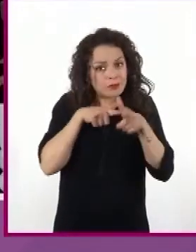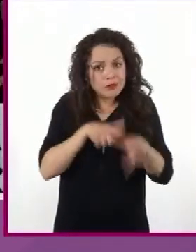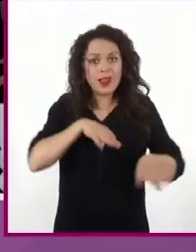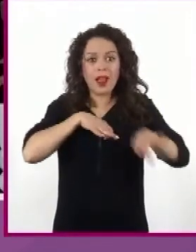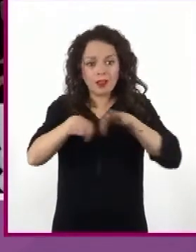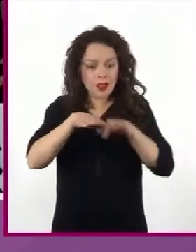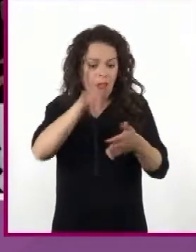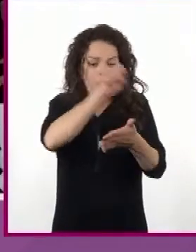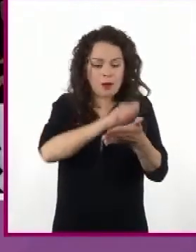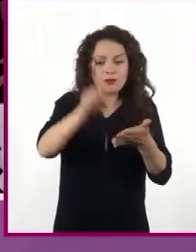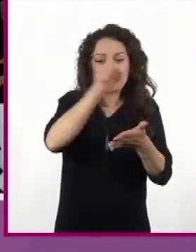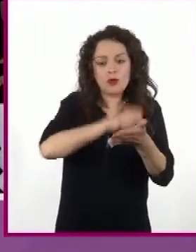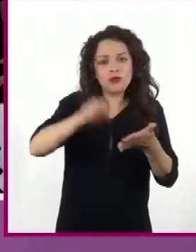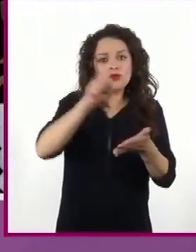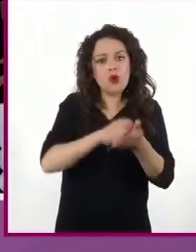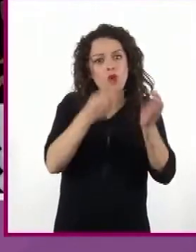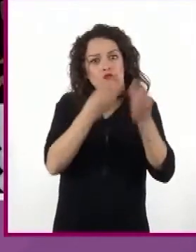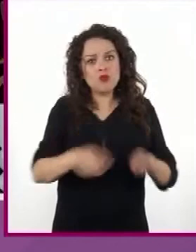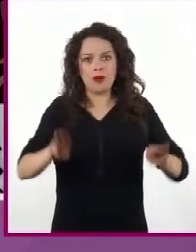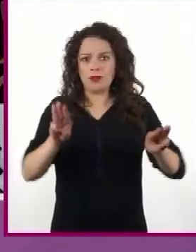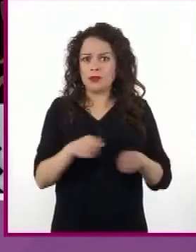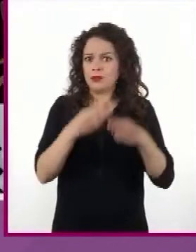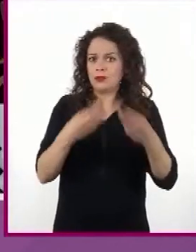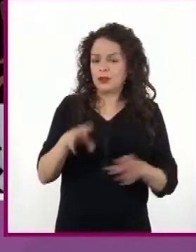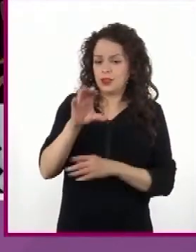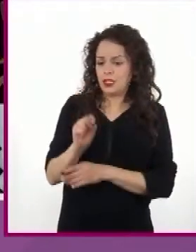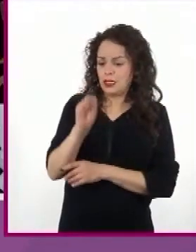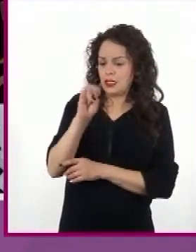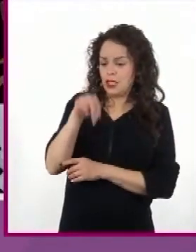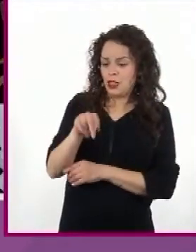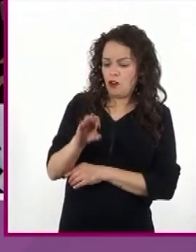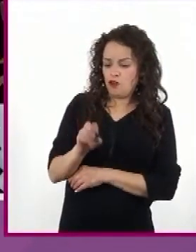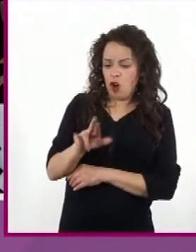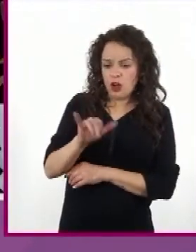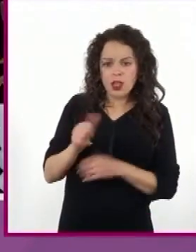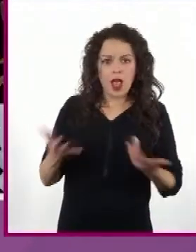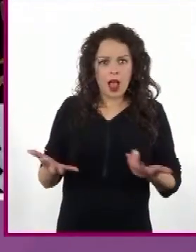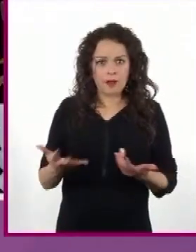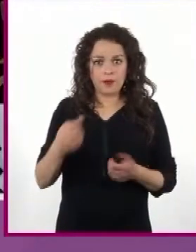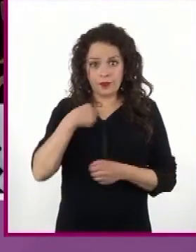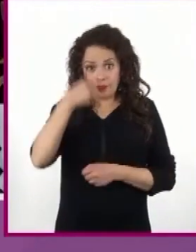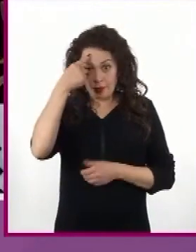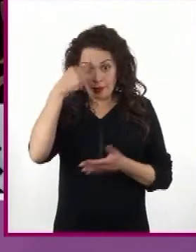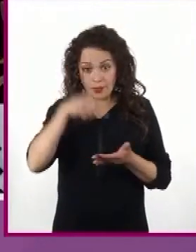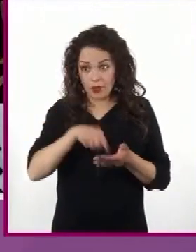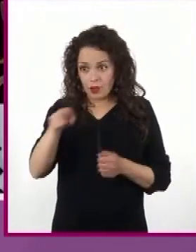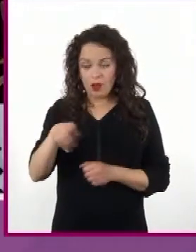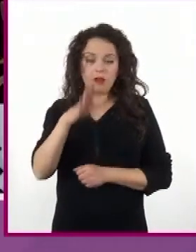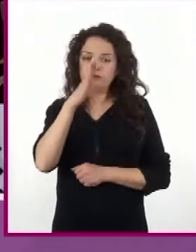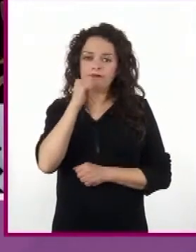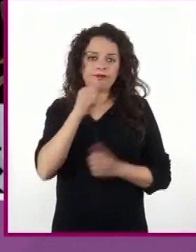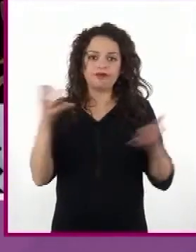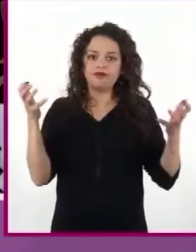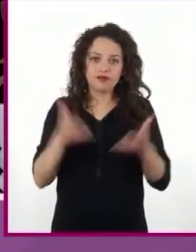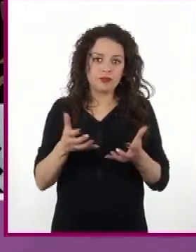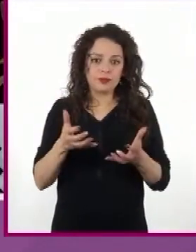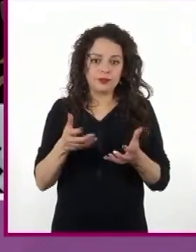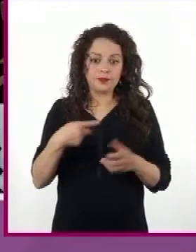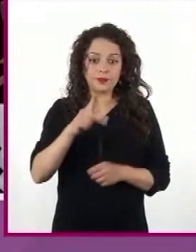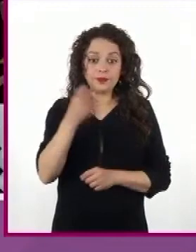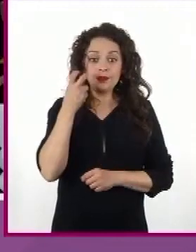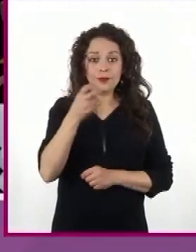sinfonía, ¿no? Entonces, y creo yo sabiendo que él no la podría haber estrenado, ¿no? Entonces, esta